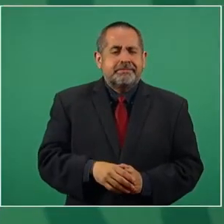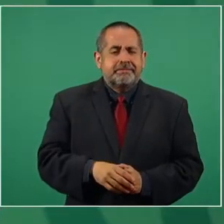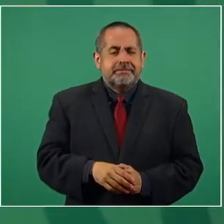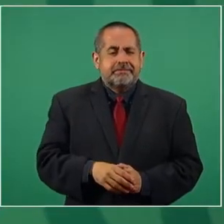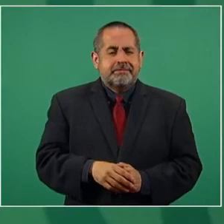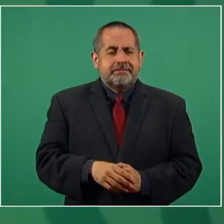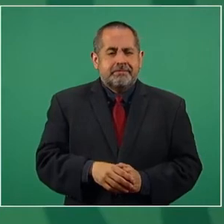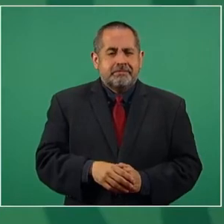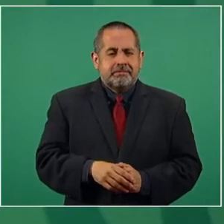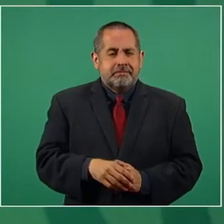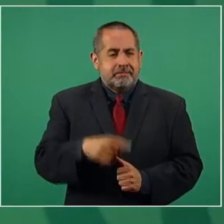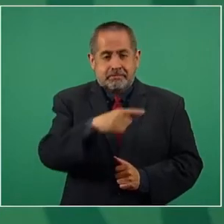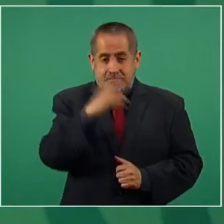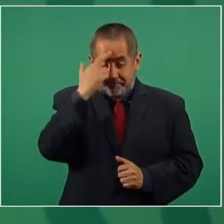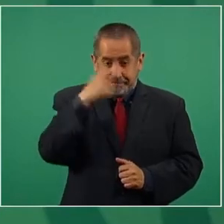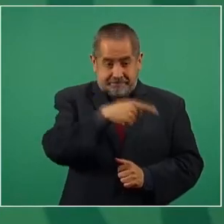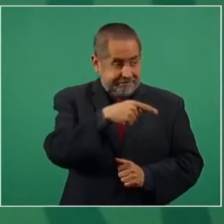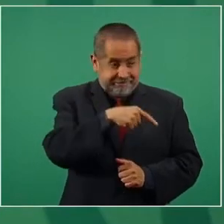que hizo un montaje